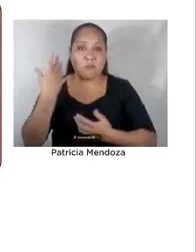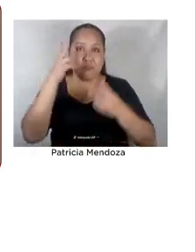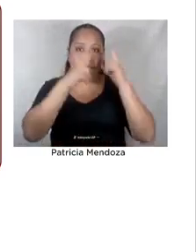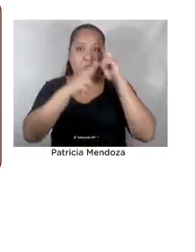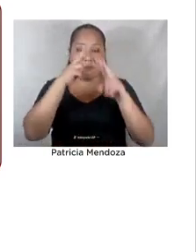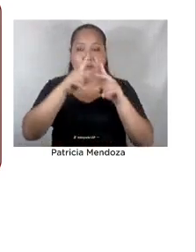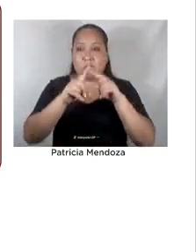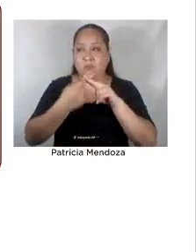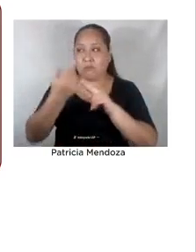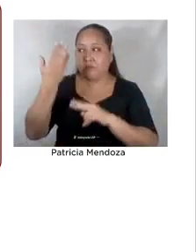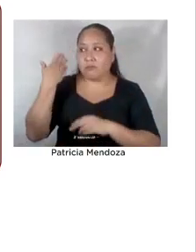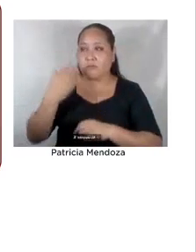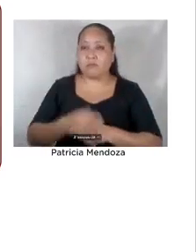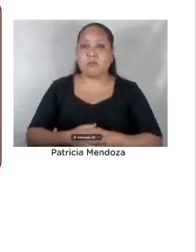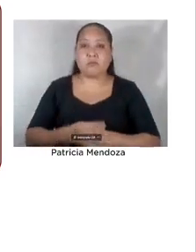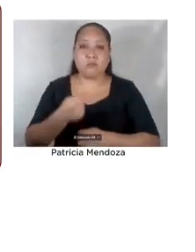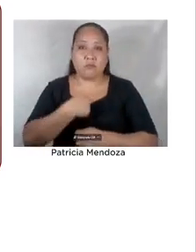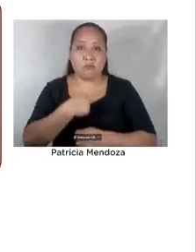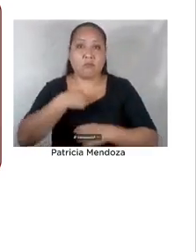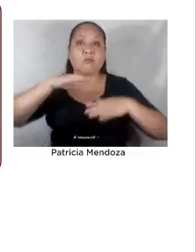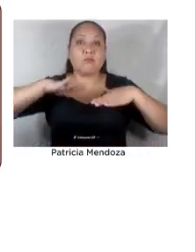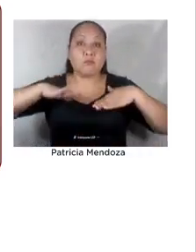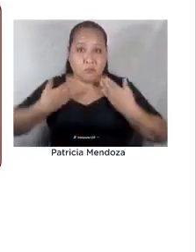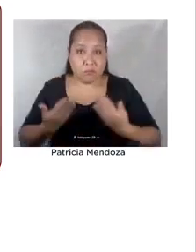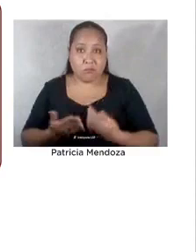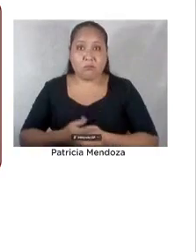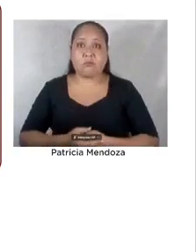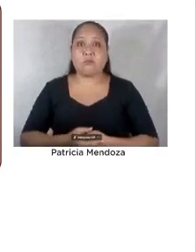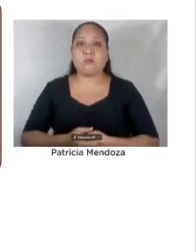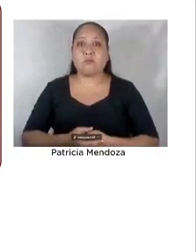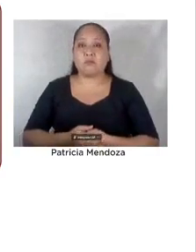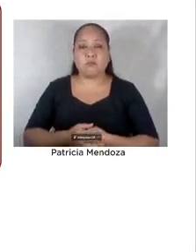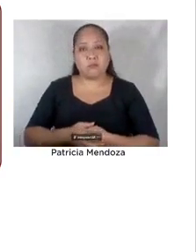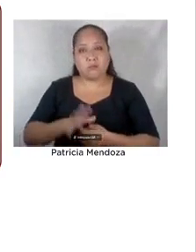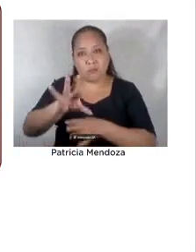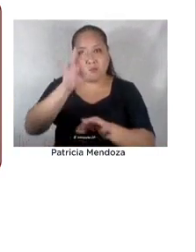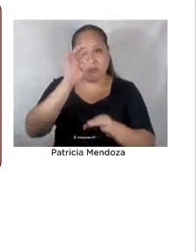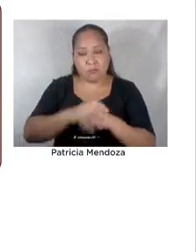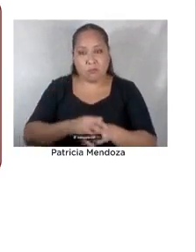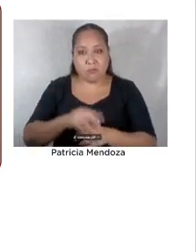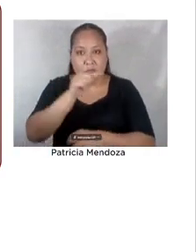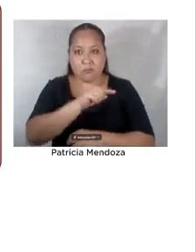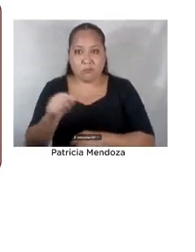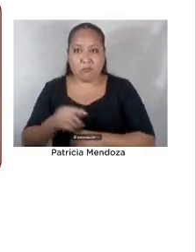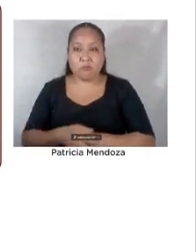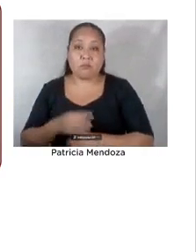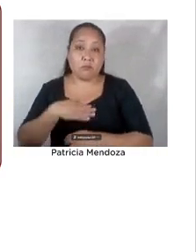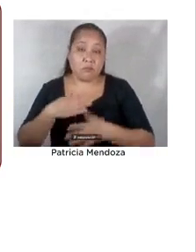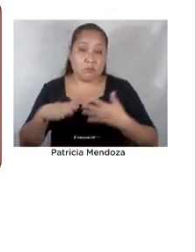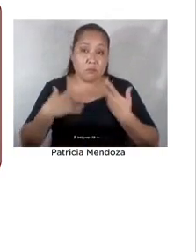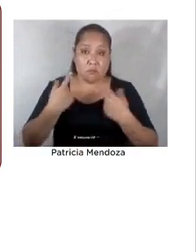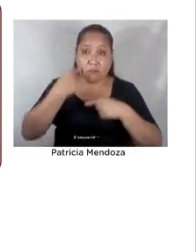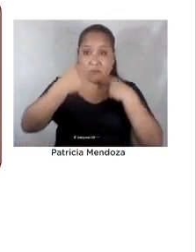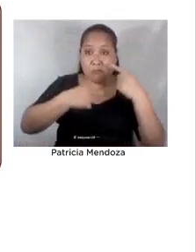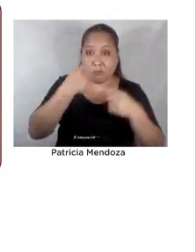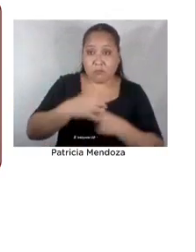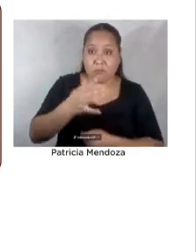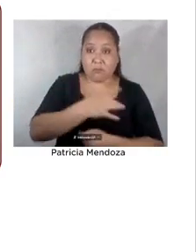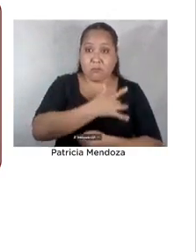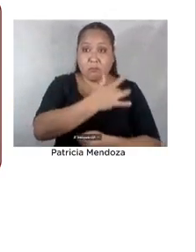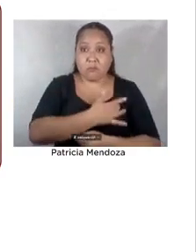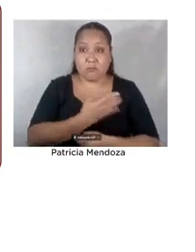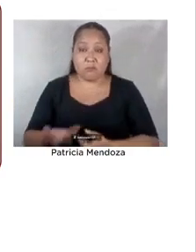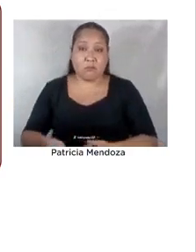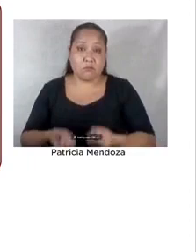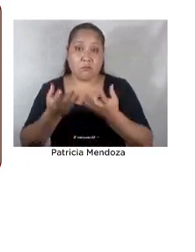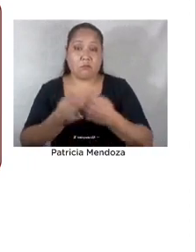¿no? Si yo soy capaz de identificar lo que siento, soy capaz de contar lo que estoy sintiendo y de expresar